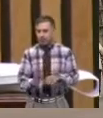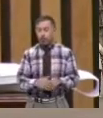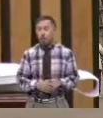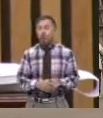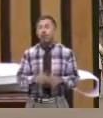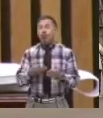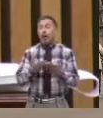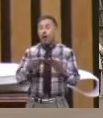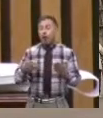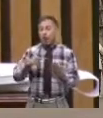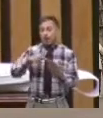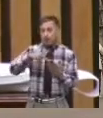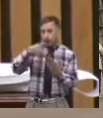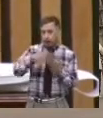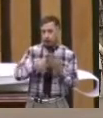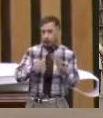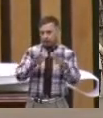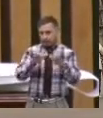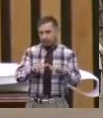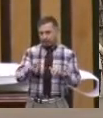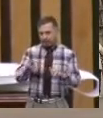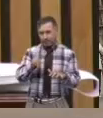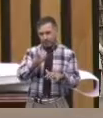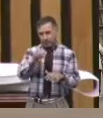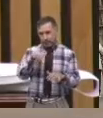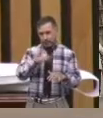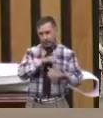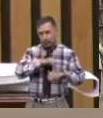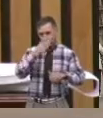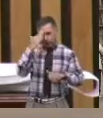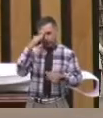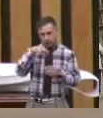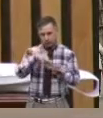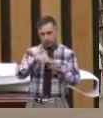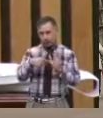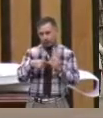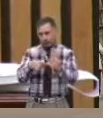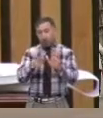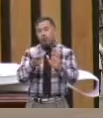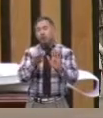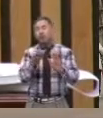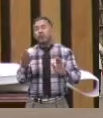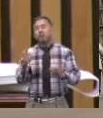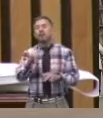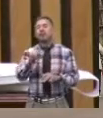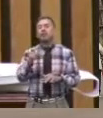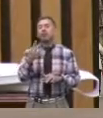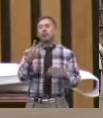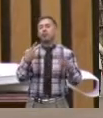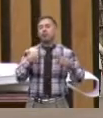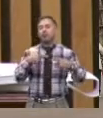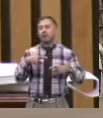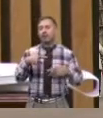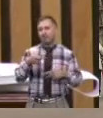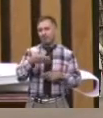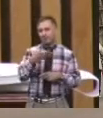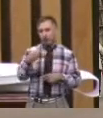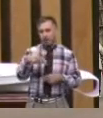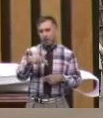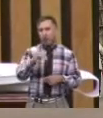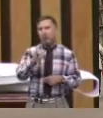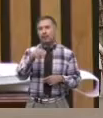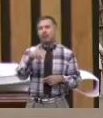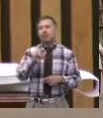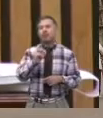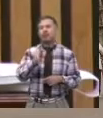a consideración por esta autoridad electoral que las más de 104 personas denominadas influencer no actuaron